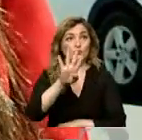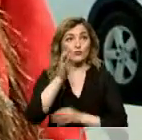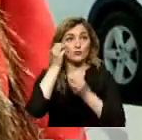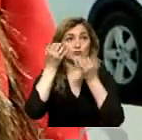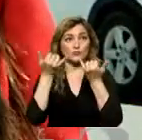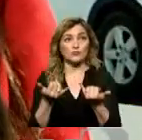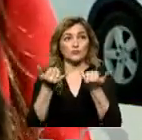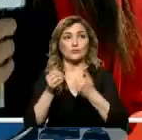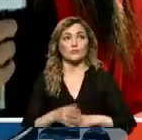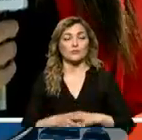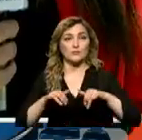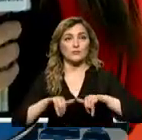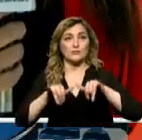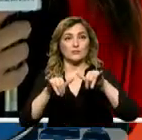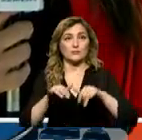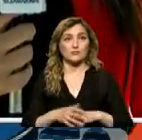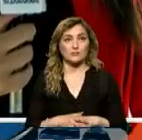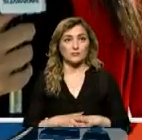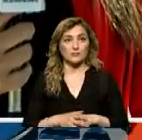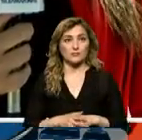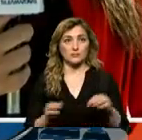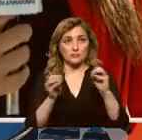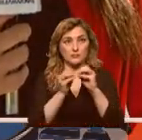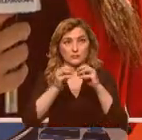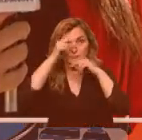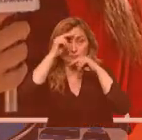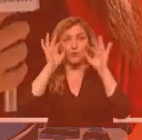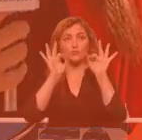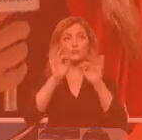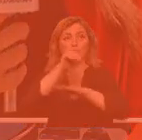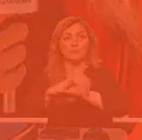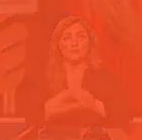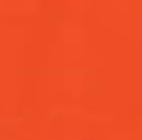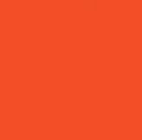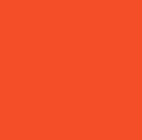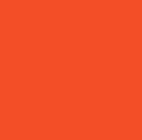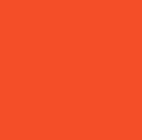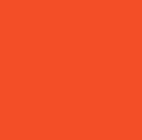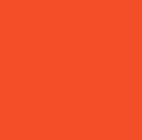que les podemos contar al momento. Regresamos con ustedes a estudios, que tienen más noticias. Una excelente tarde.